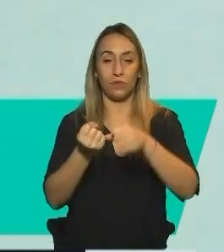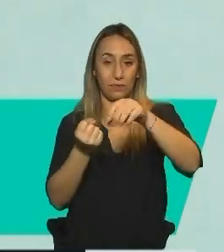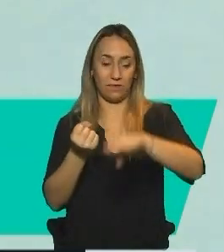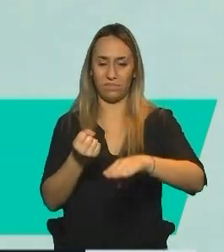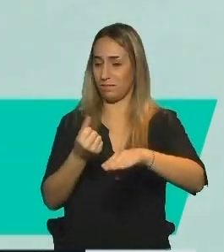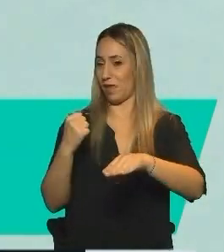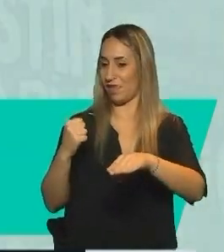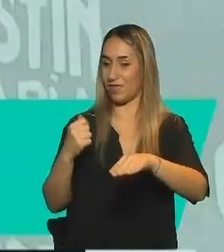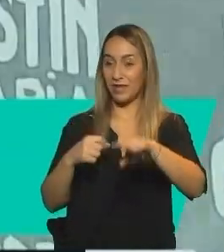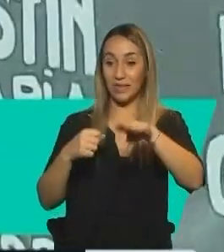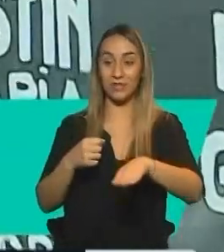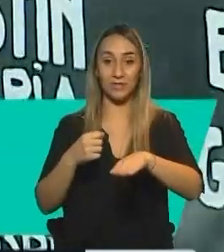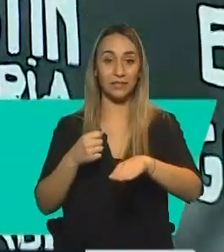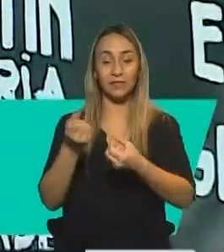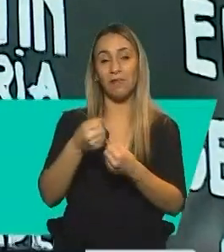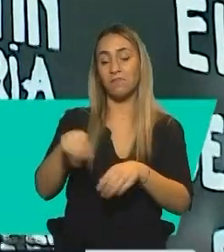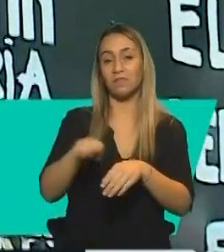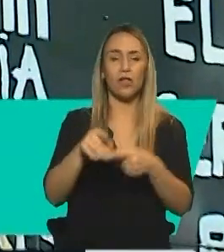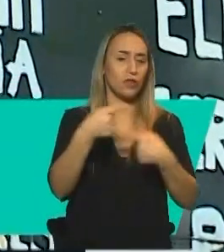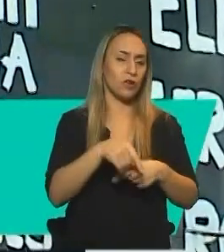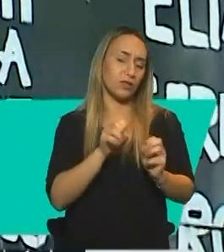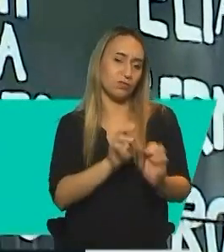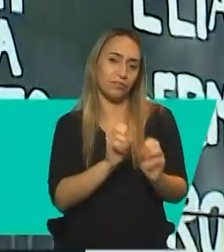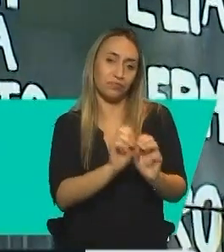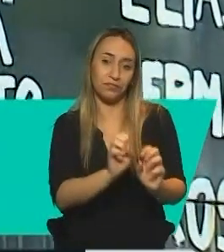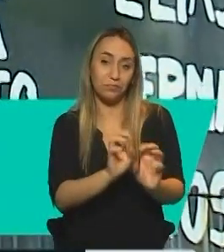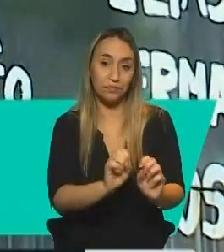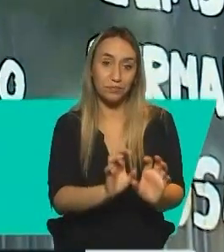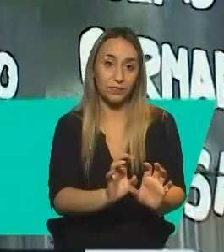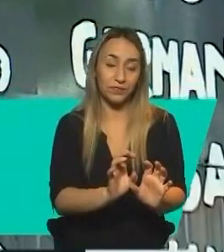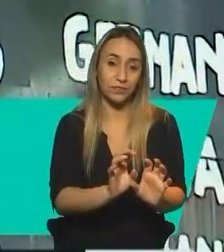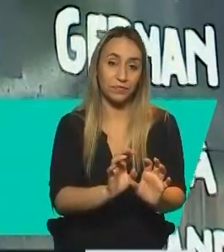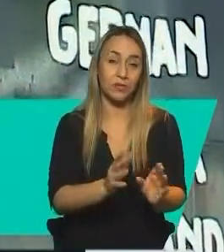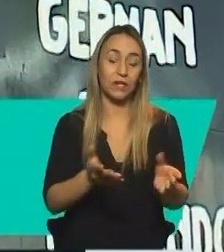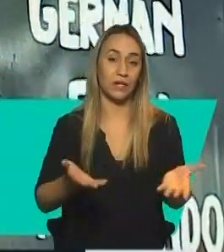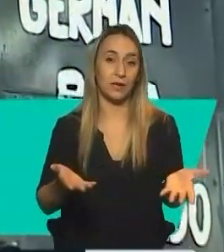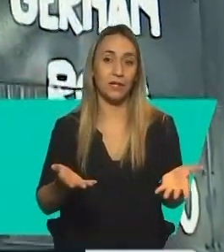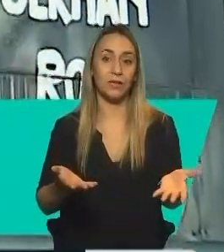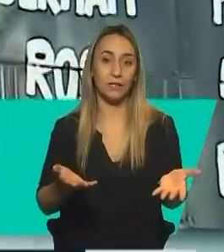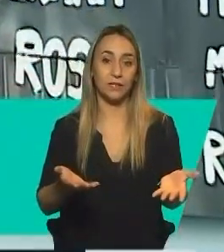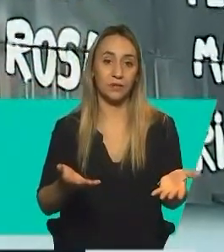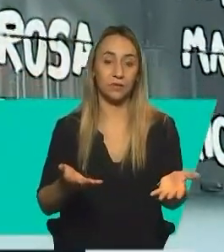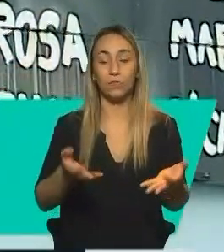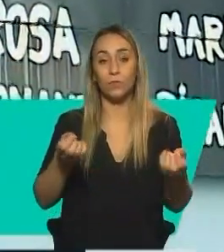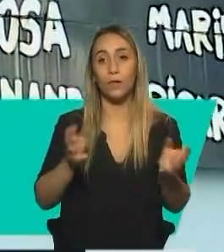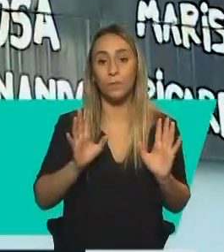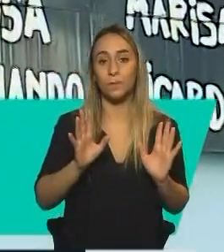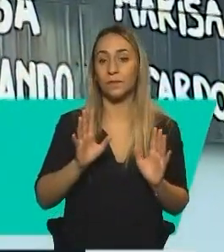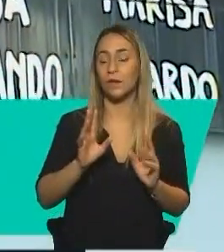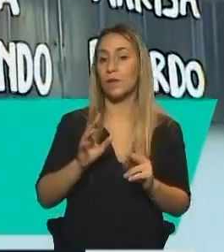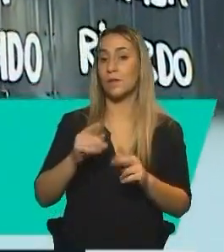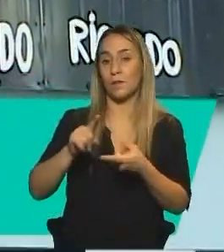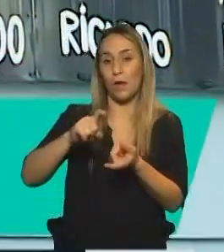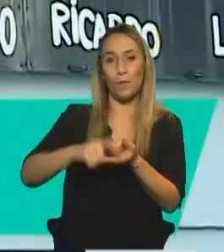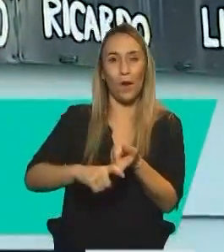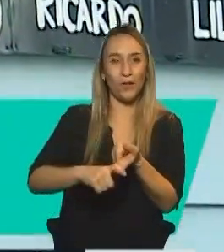lado. Estuve cargando mercadería y, bueno, pasó una tía de mi señora